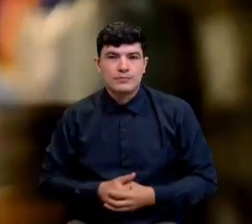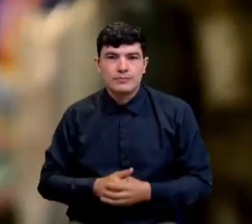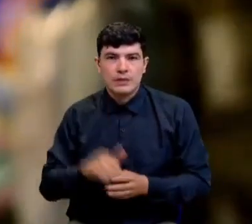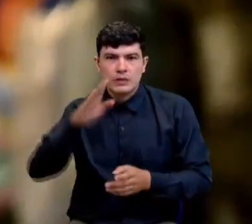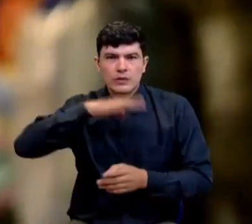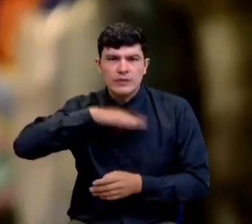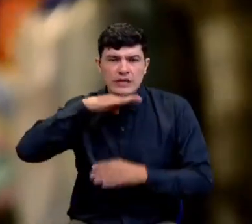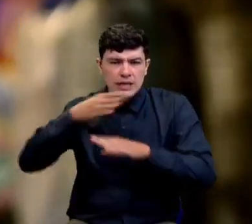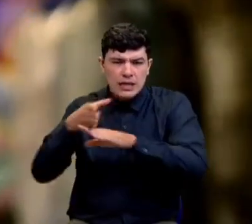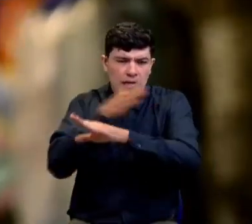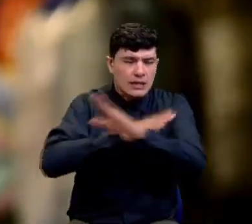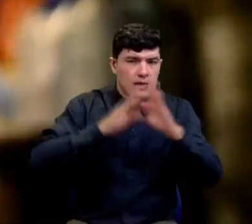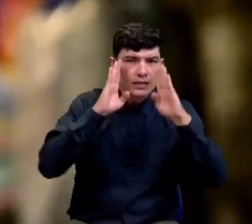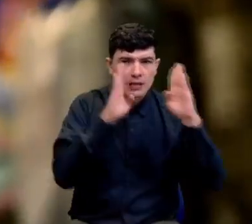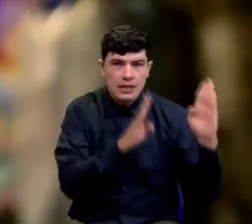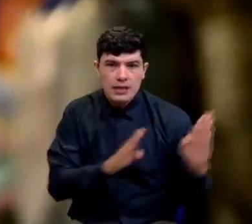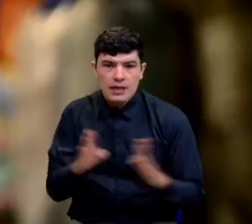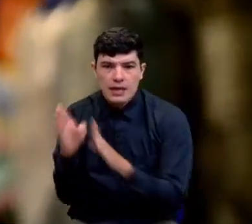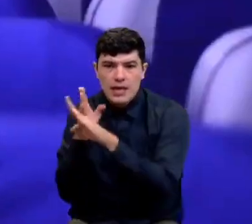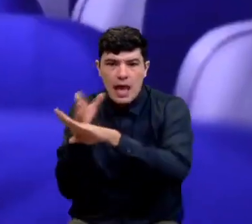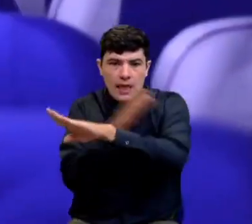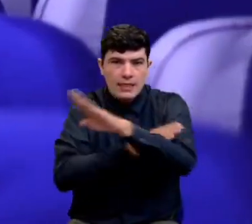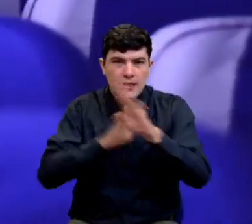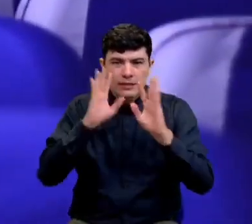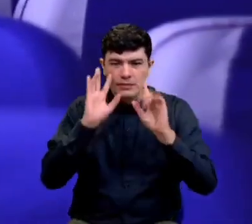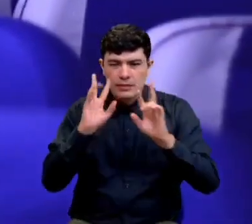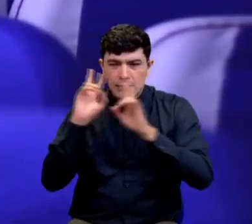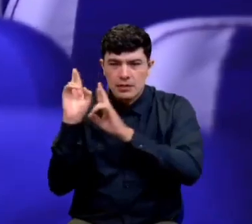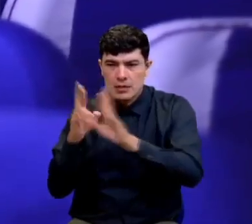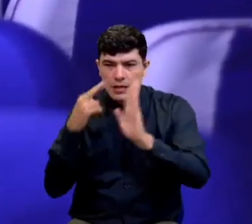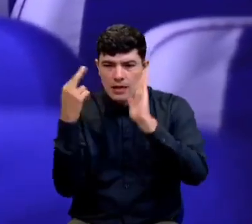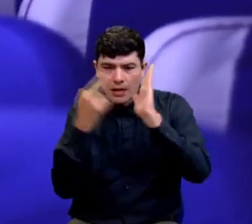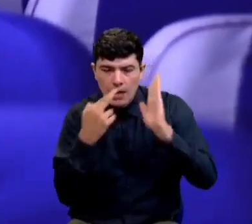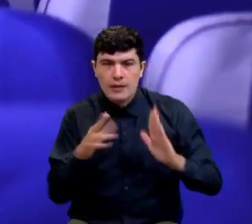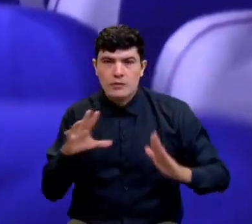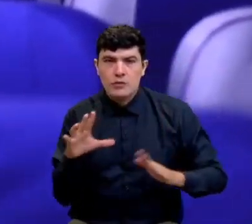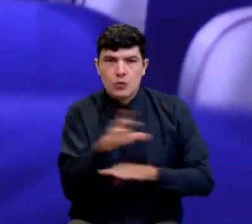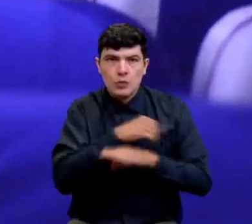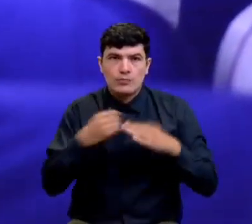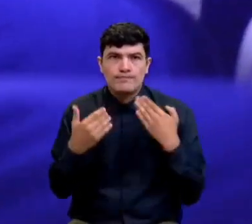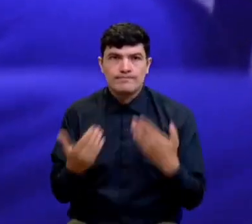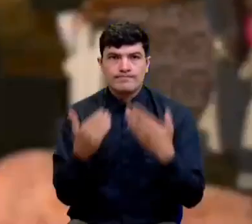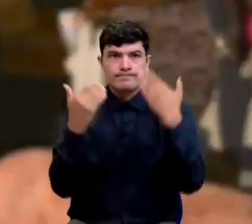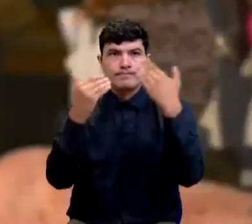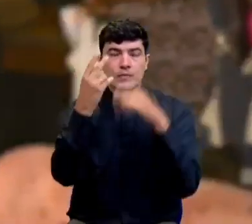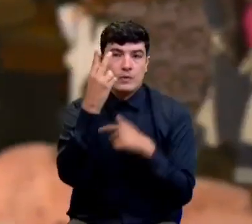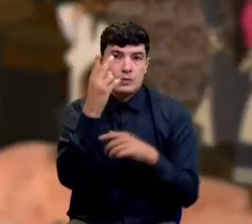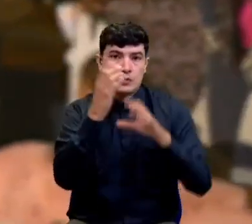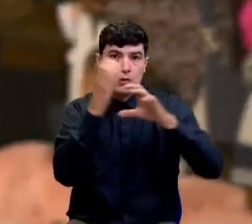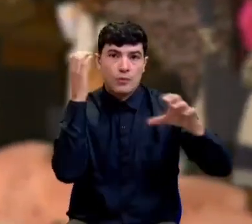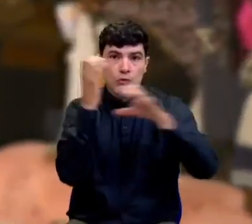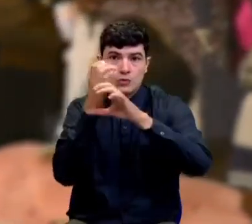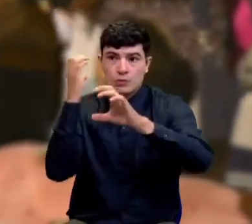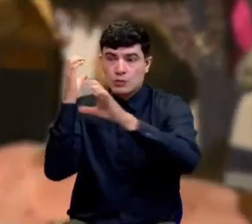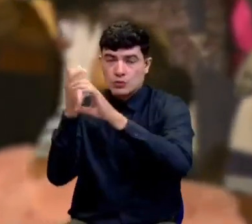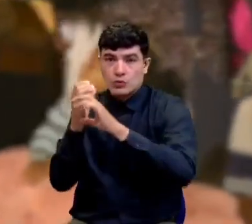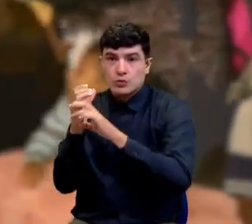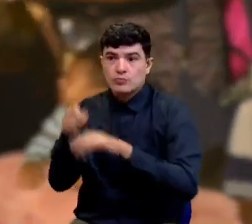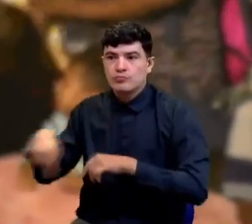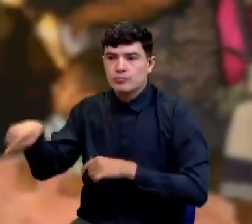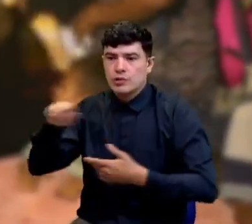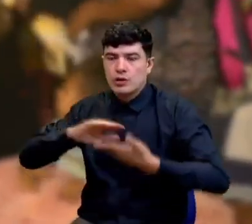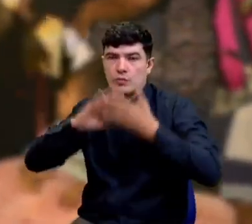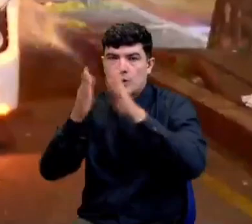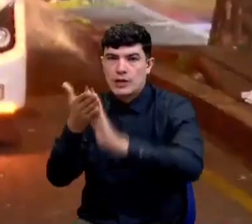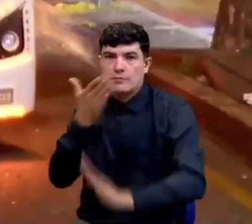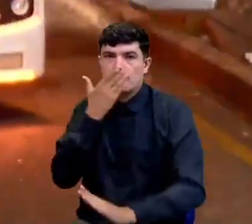suficiente planeación y anticipación para que todo funcione. En 2 buses interdepartamentales se movilizó esta comunidad indígena